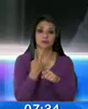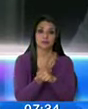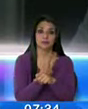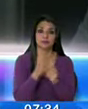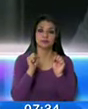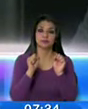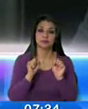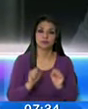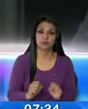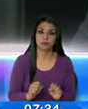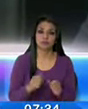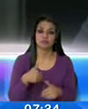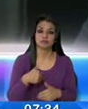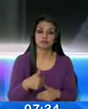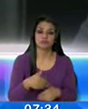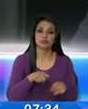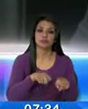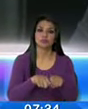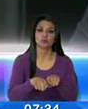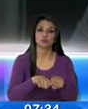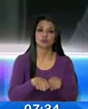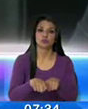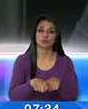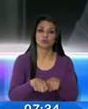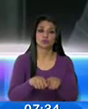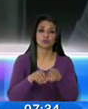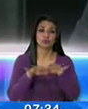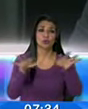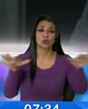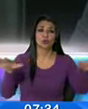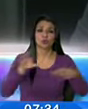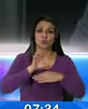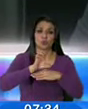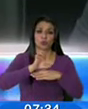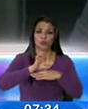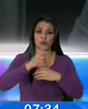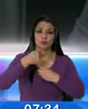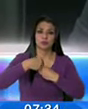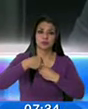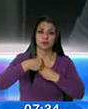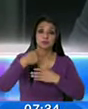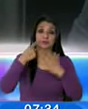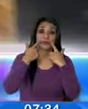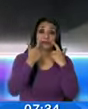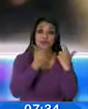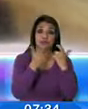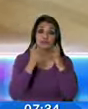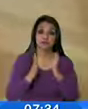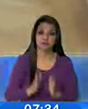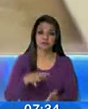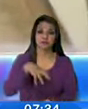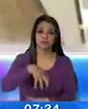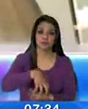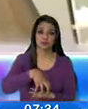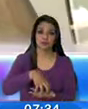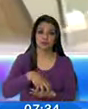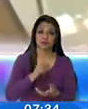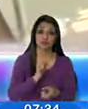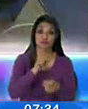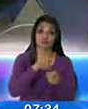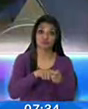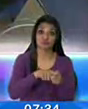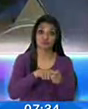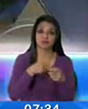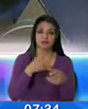a cabo este concurso, que se va a realizar este concurso a nivel nacional, para tener fiscales provinciales. Luego de la postulación llegará la etapa